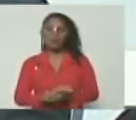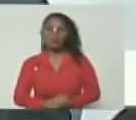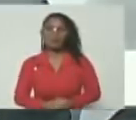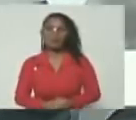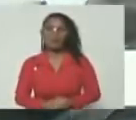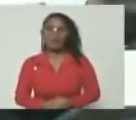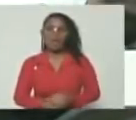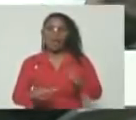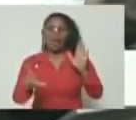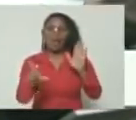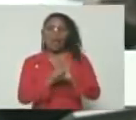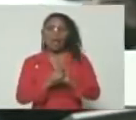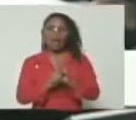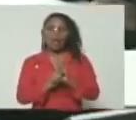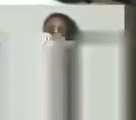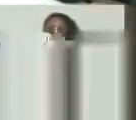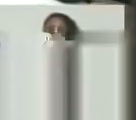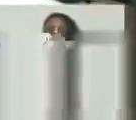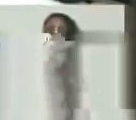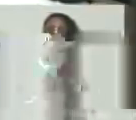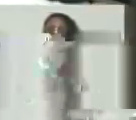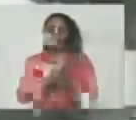La ley de emprendimiento, miren, Dios